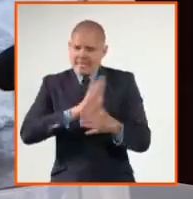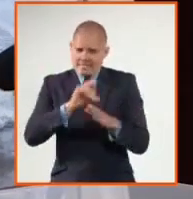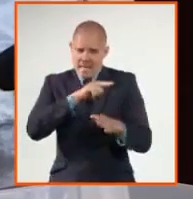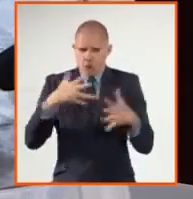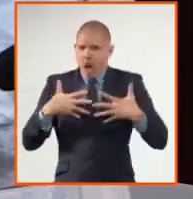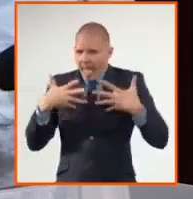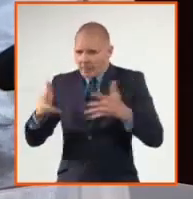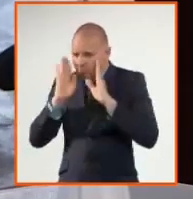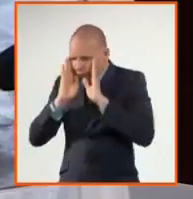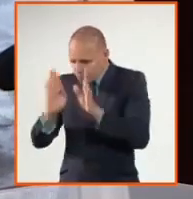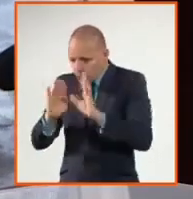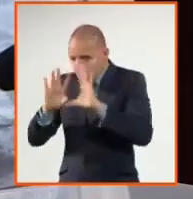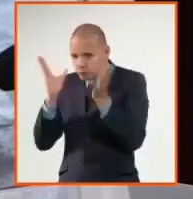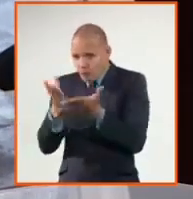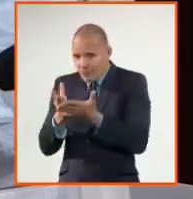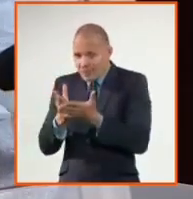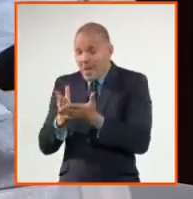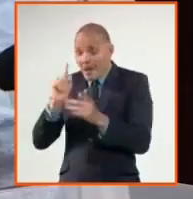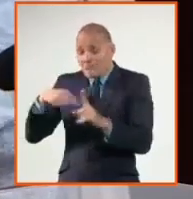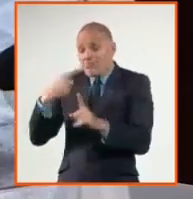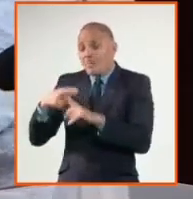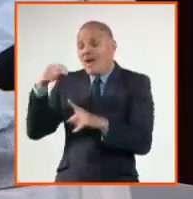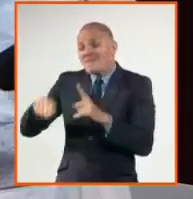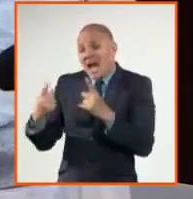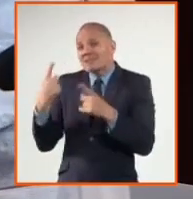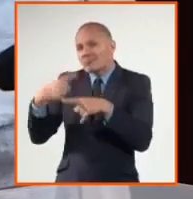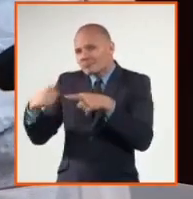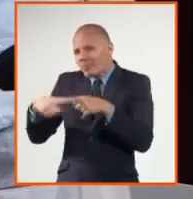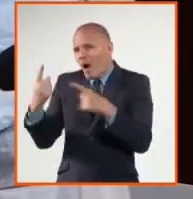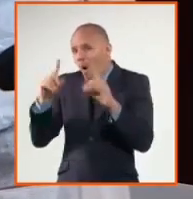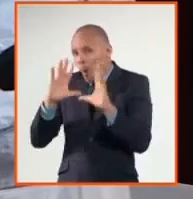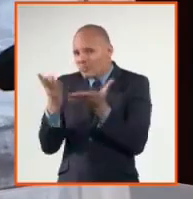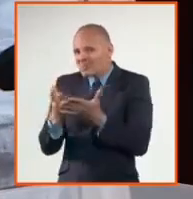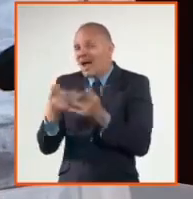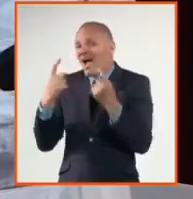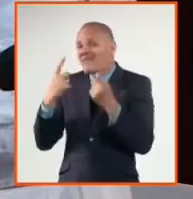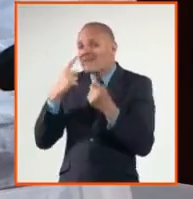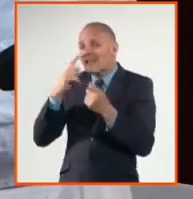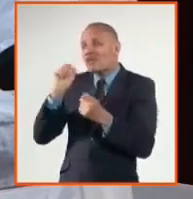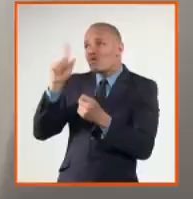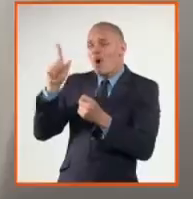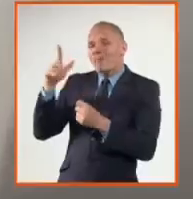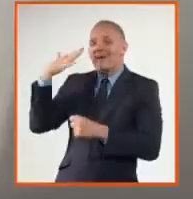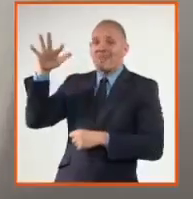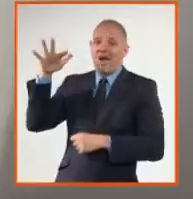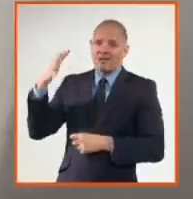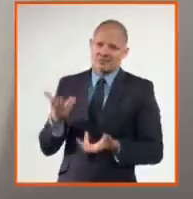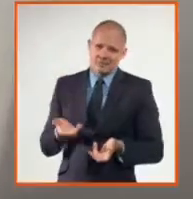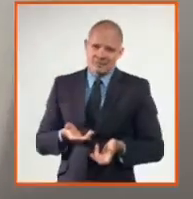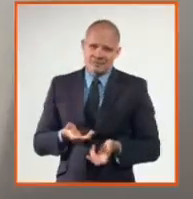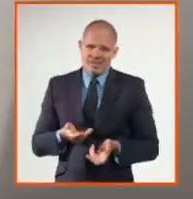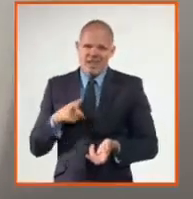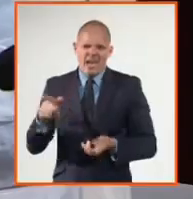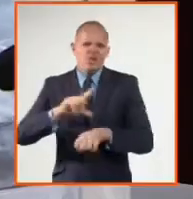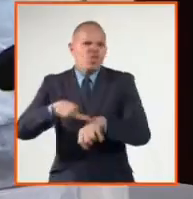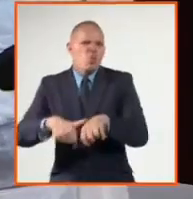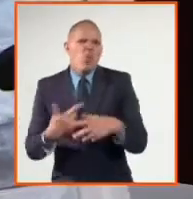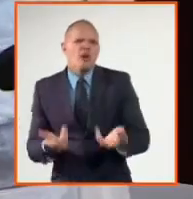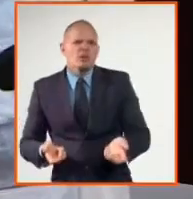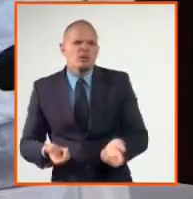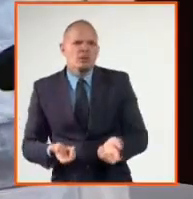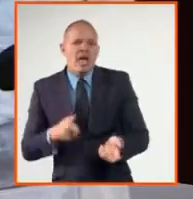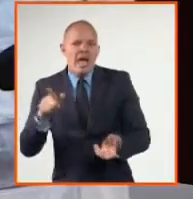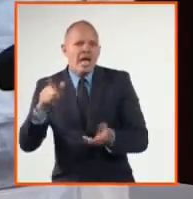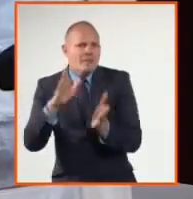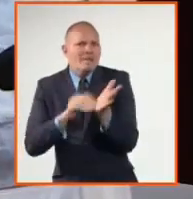tratamiento y hacer el montaje de esas estructuras que ya no pueden ser reutilizadas eso en tiempos concretos son meses años